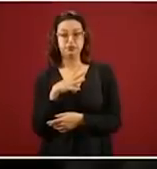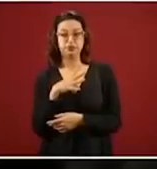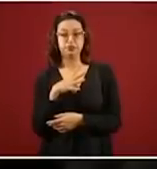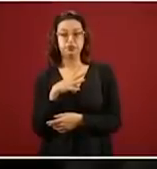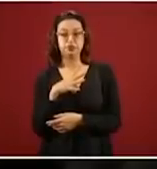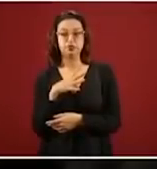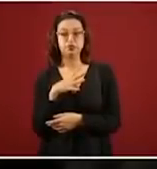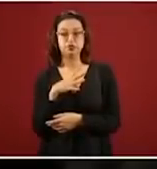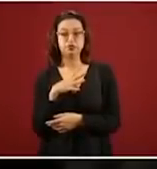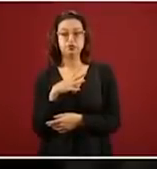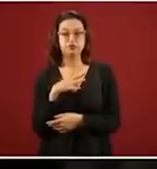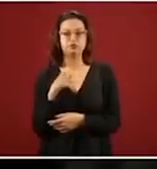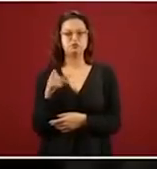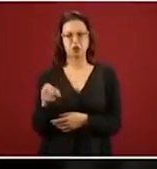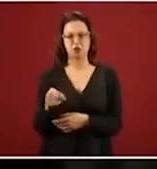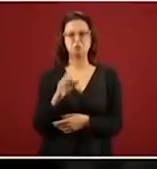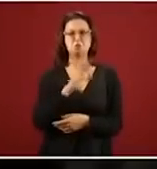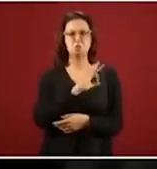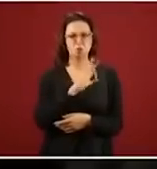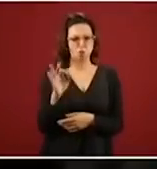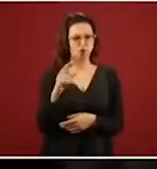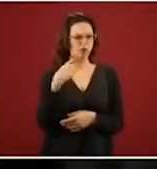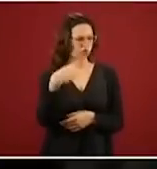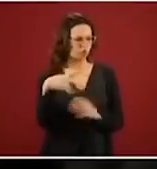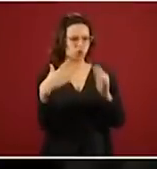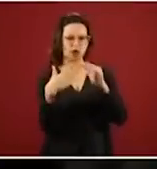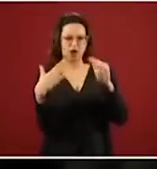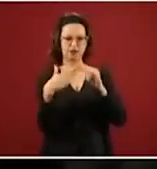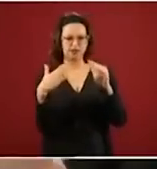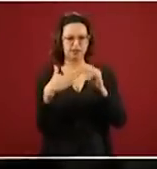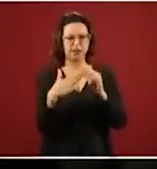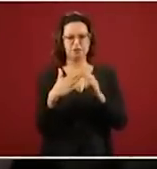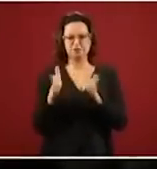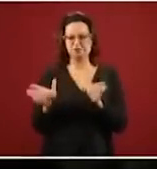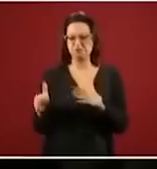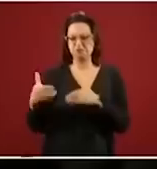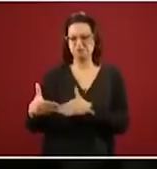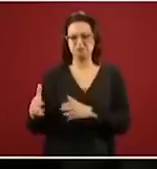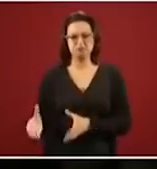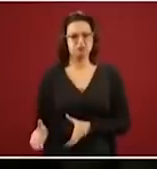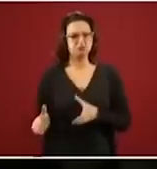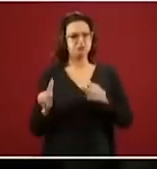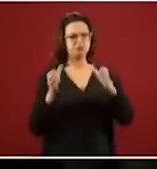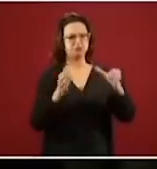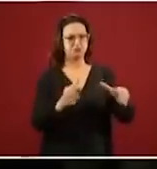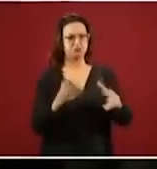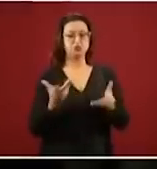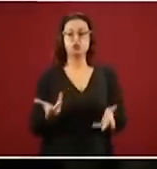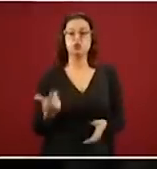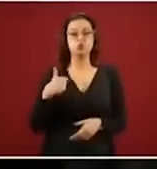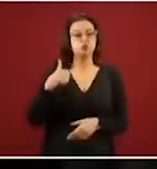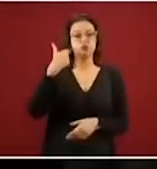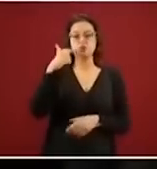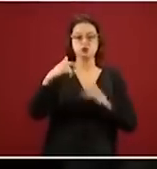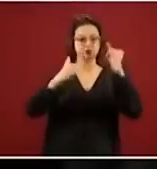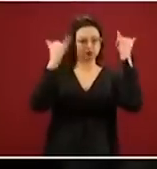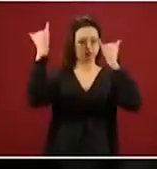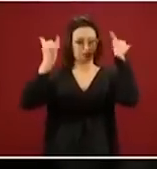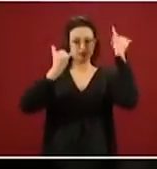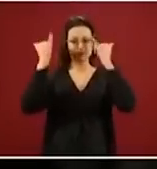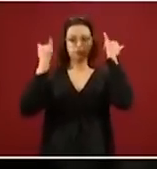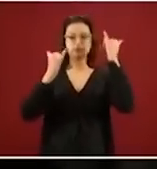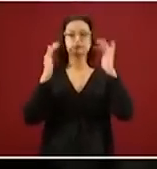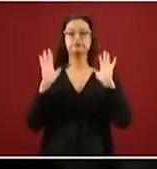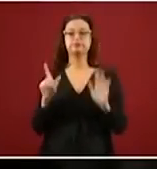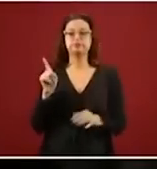el envío de armas a domicilio por paquetería obviamente no quiero especular ya las investigaciones con respecto a